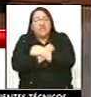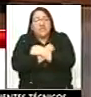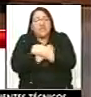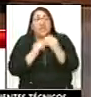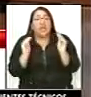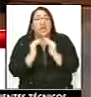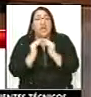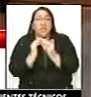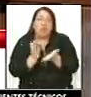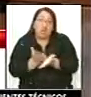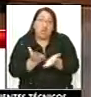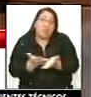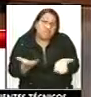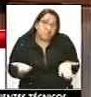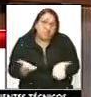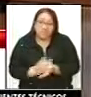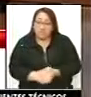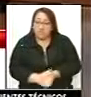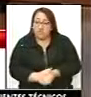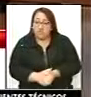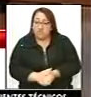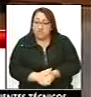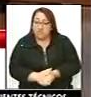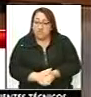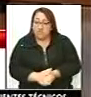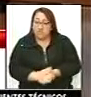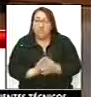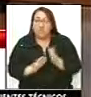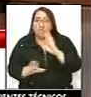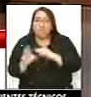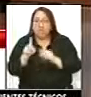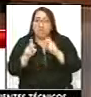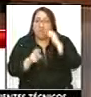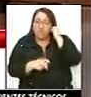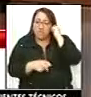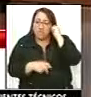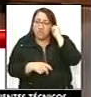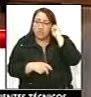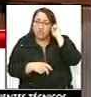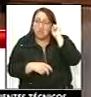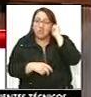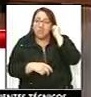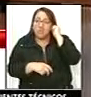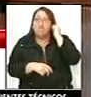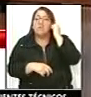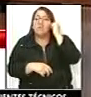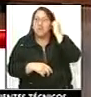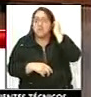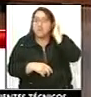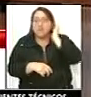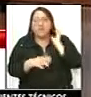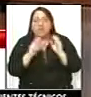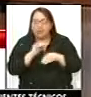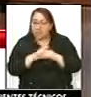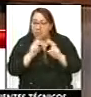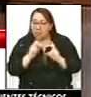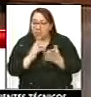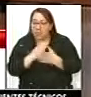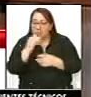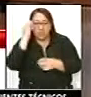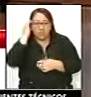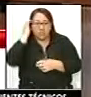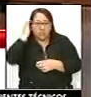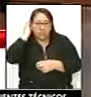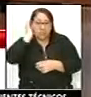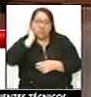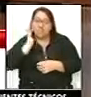la escuela. Sí, claro. Me interesa ese tema, porque yo también estoy trabajando en el tema de educación privadamente,